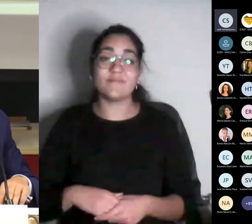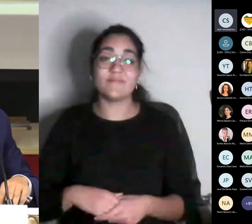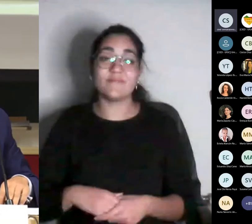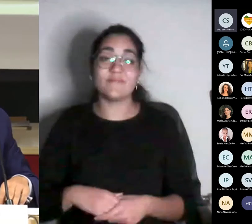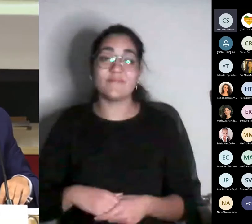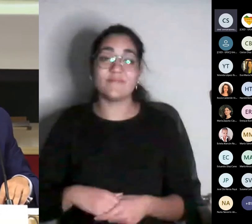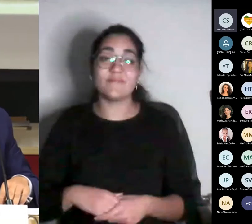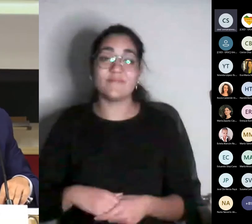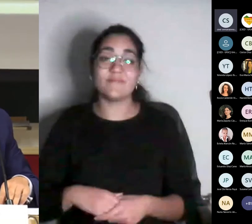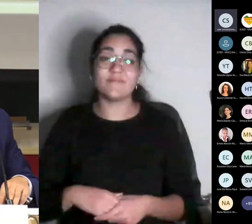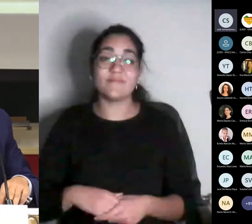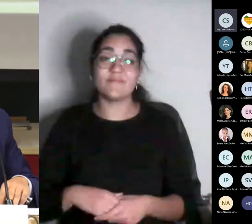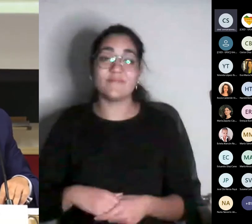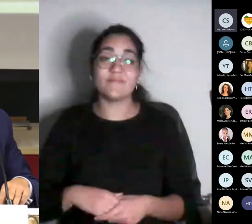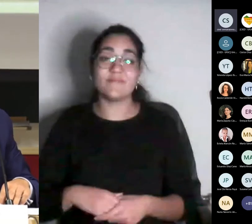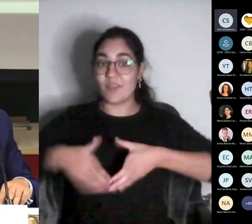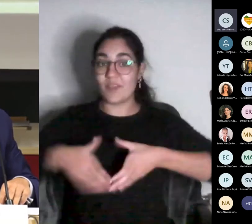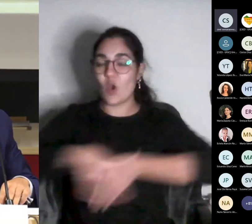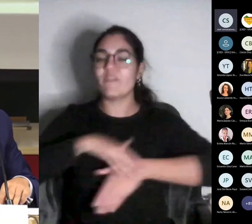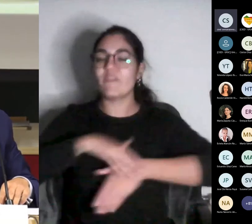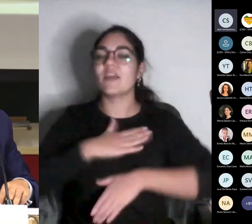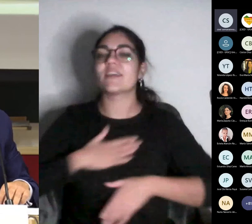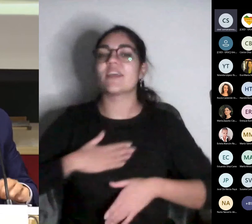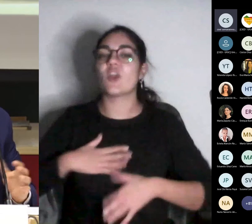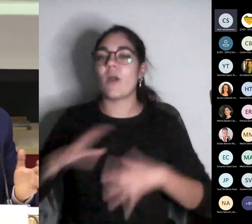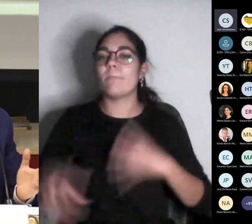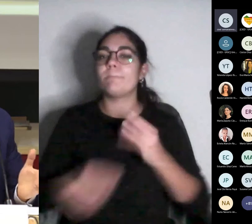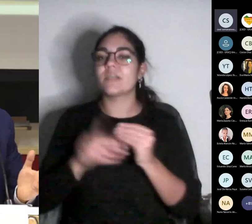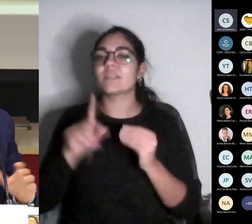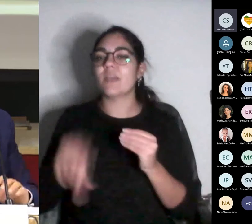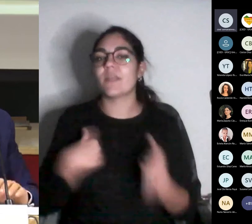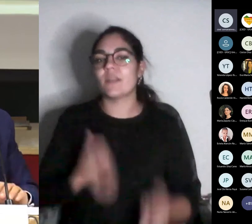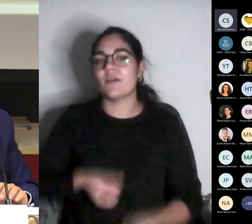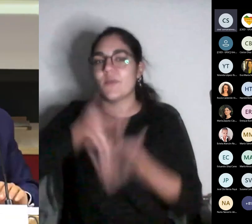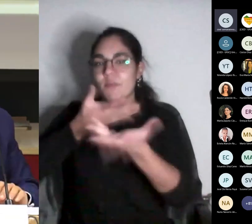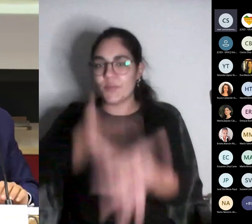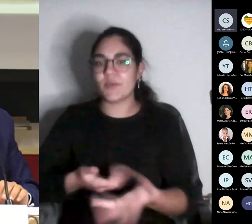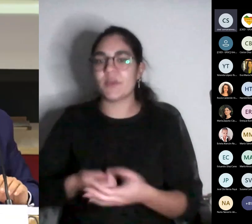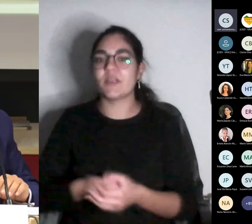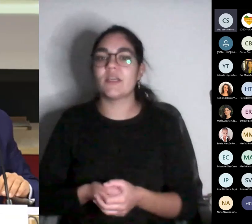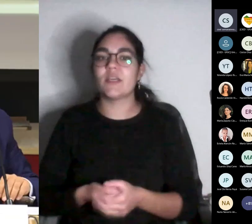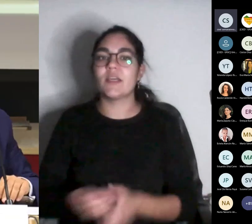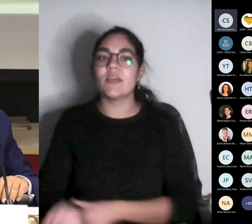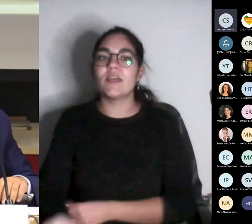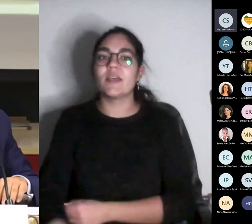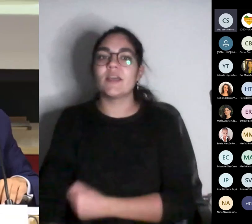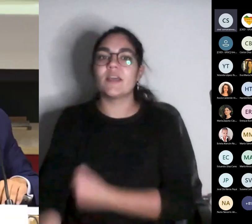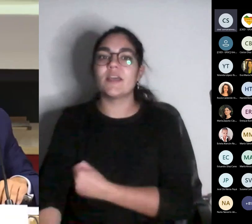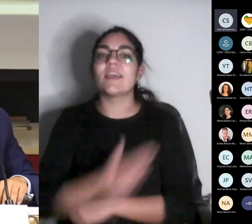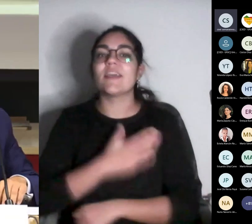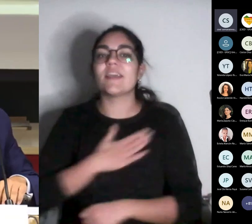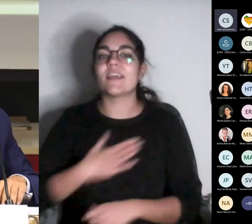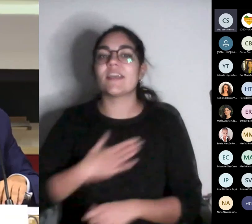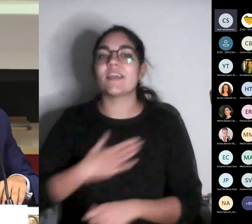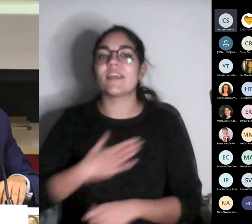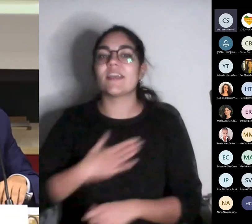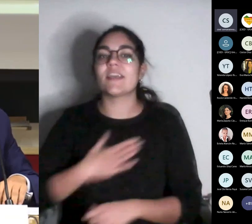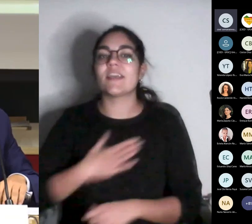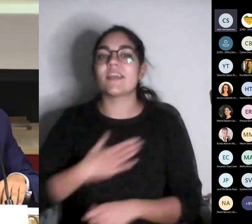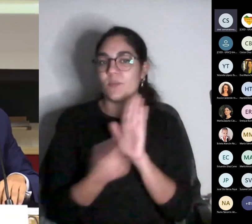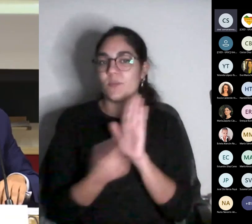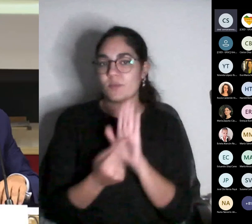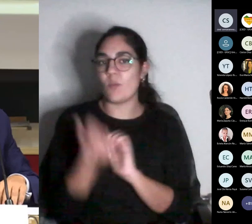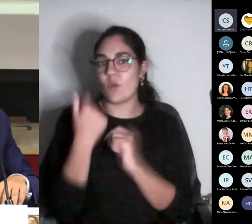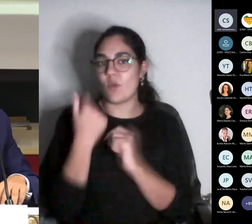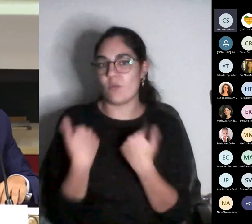gobierno añadir a este reconocimiento un pequeño estímulo económico. Se puso en marcha